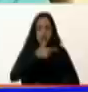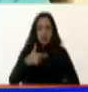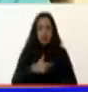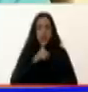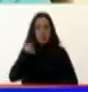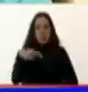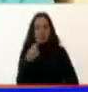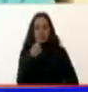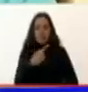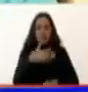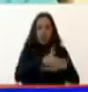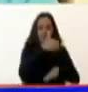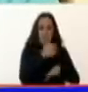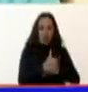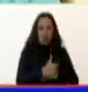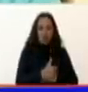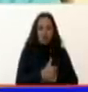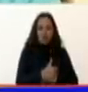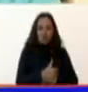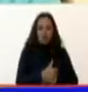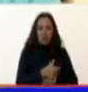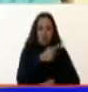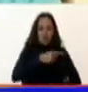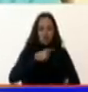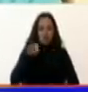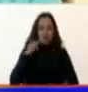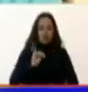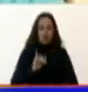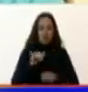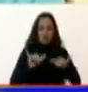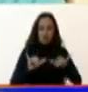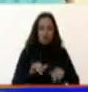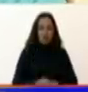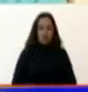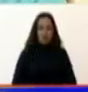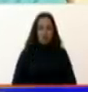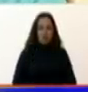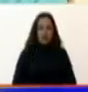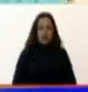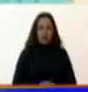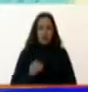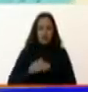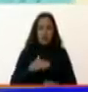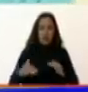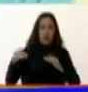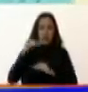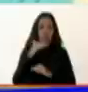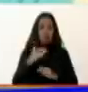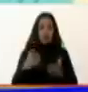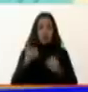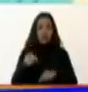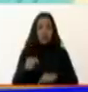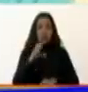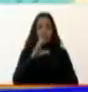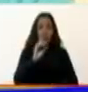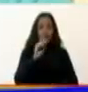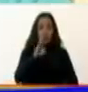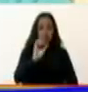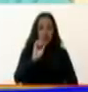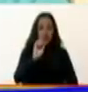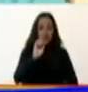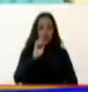culpa a los muertos de la masacre, de Cochabamba y del Alto. más de 35 muertos